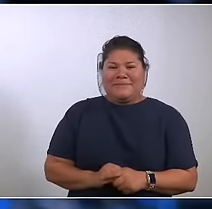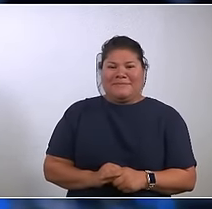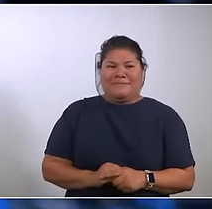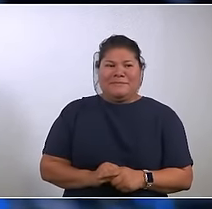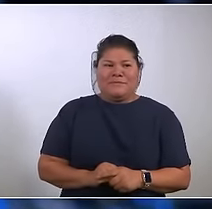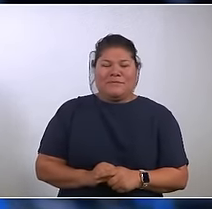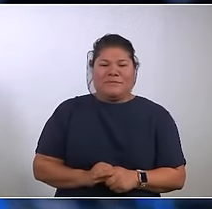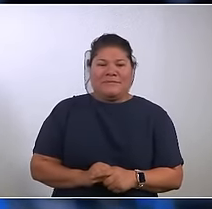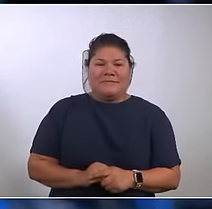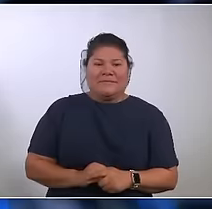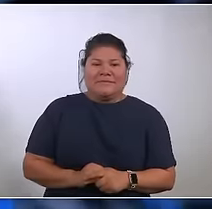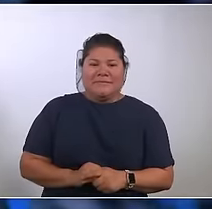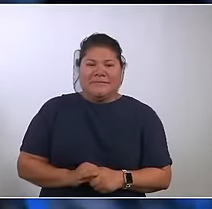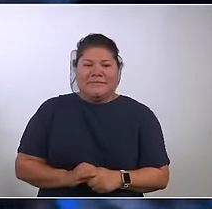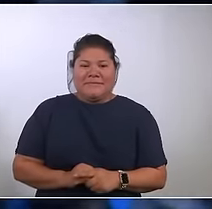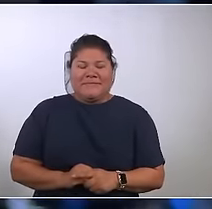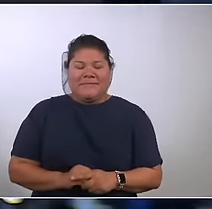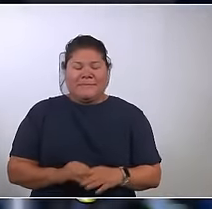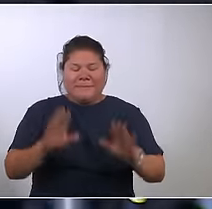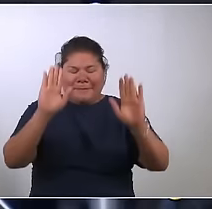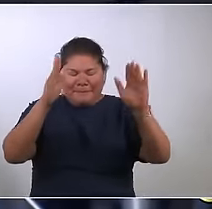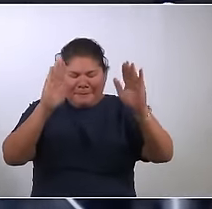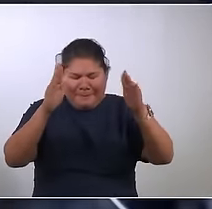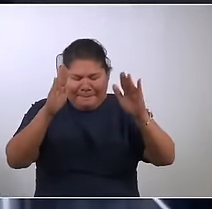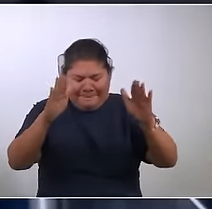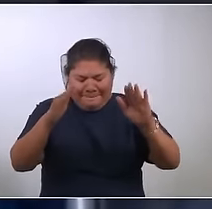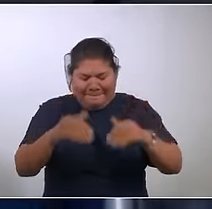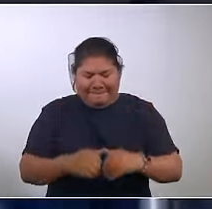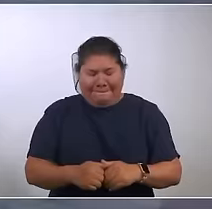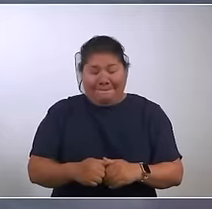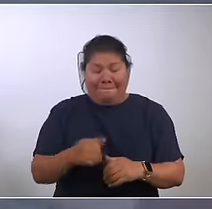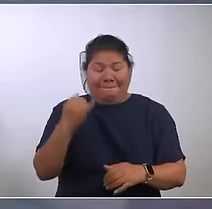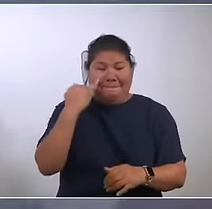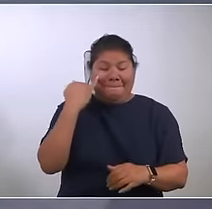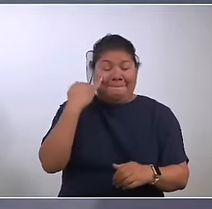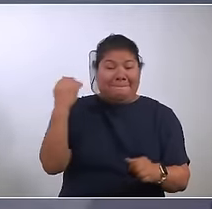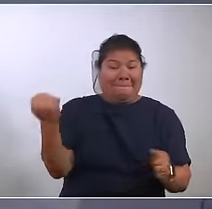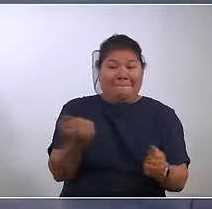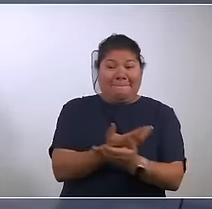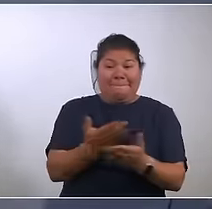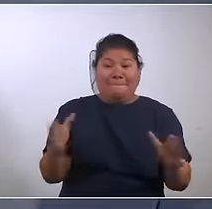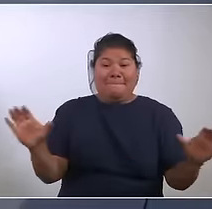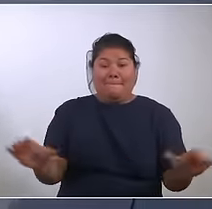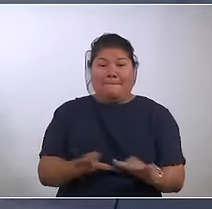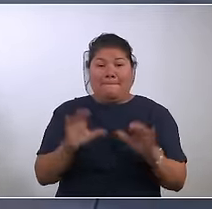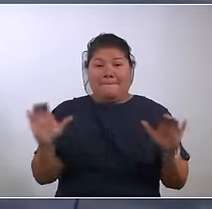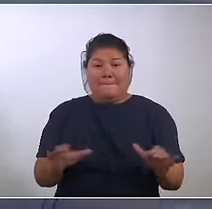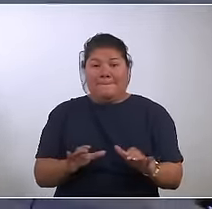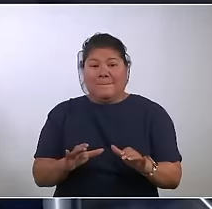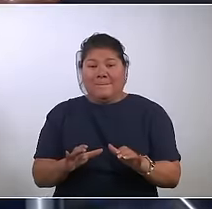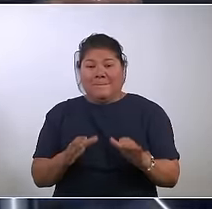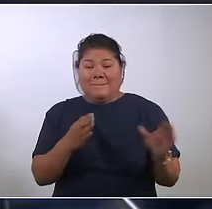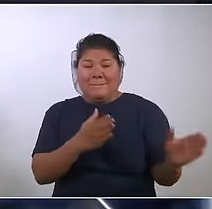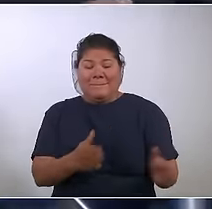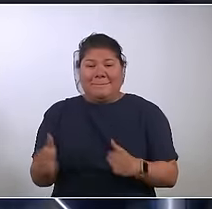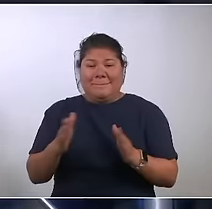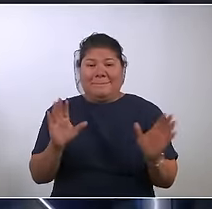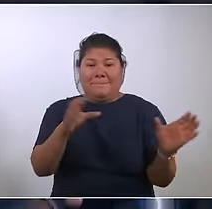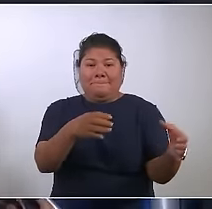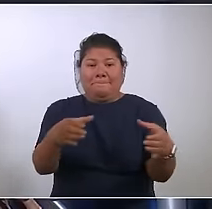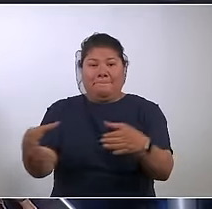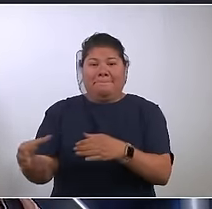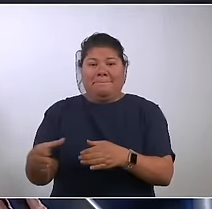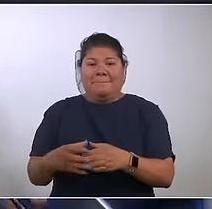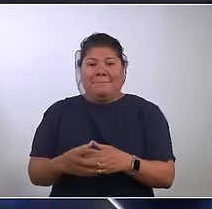Listen. Listen. Escuche. If all we do, si lo único que hacemos, is organize small groups,